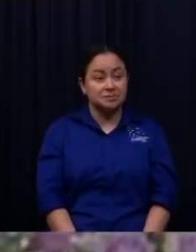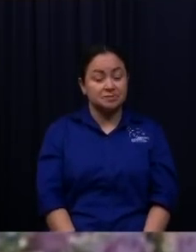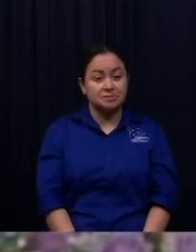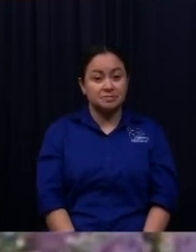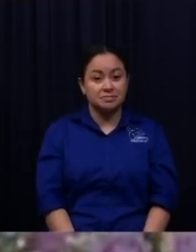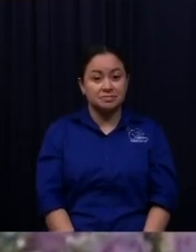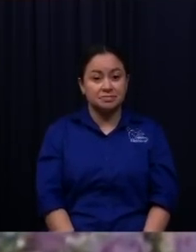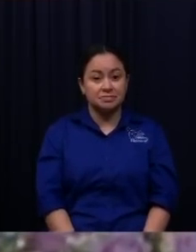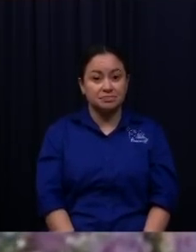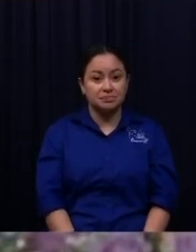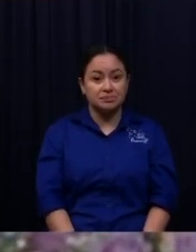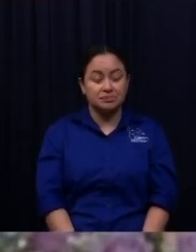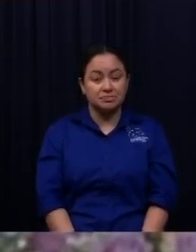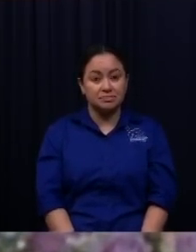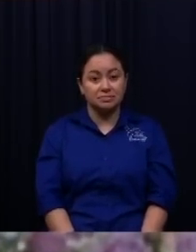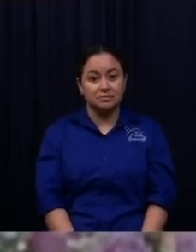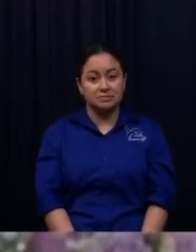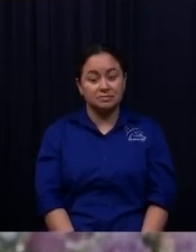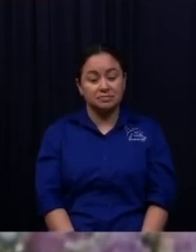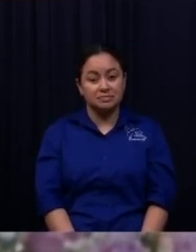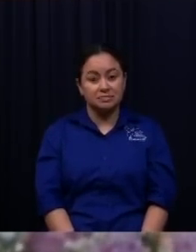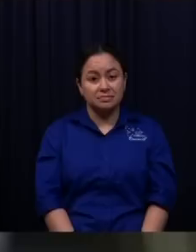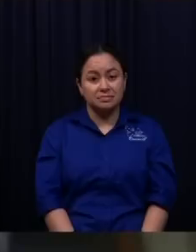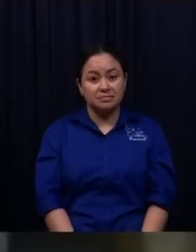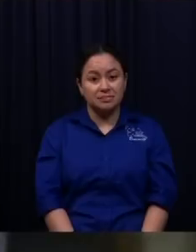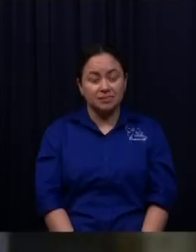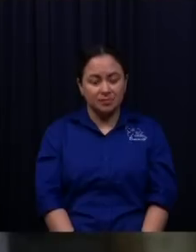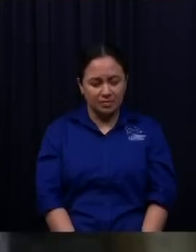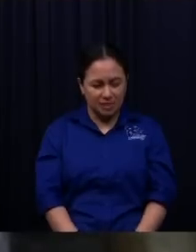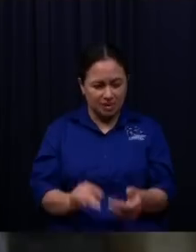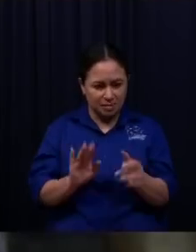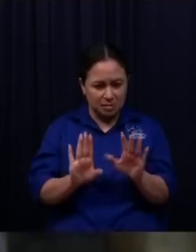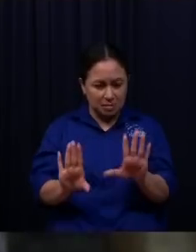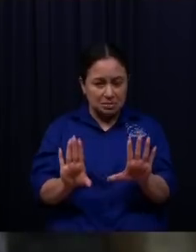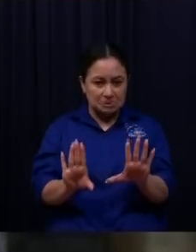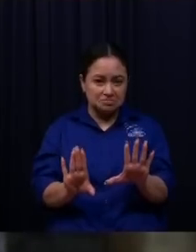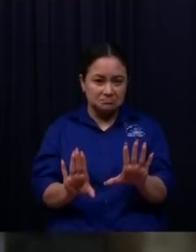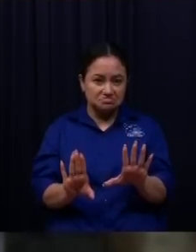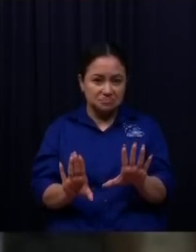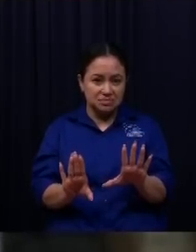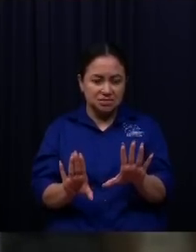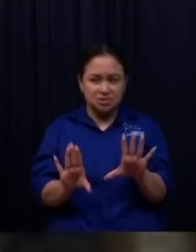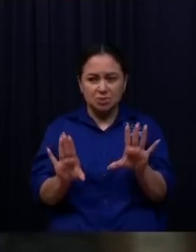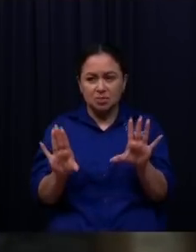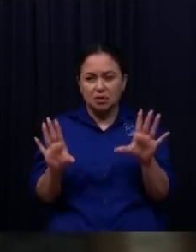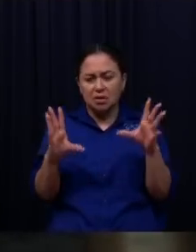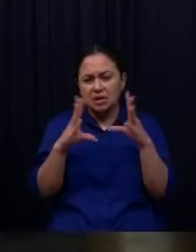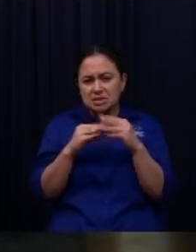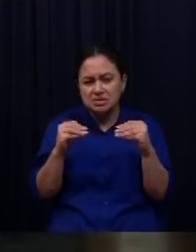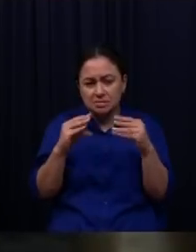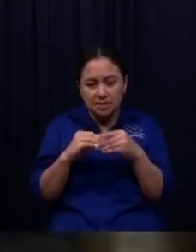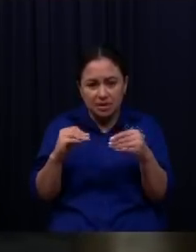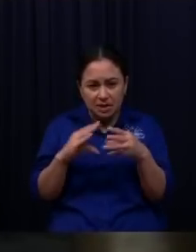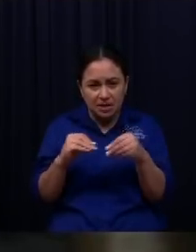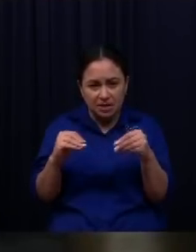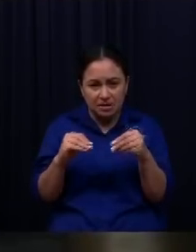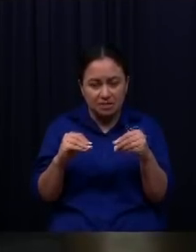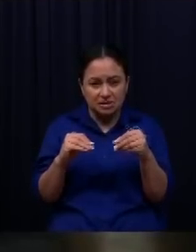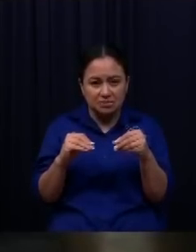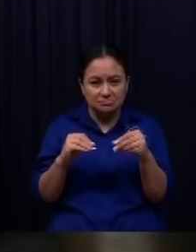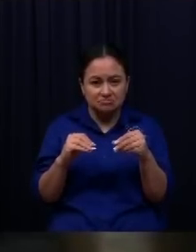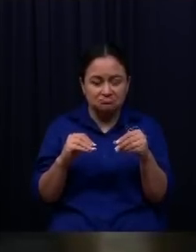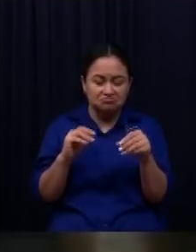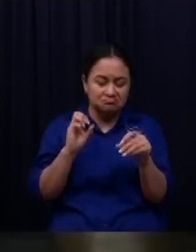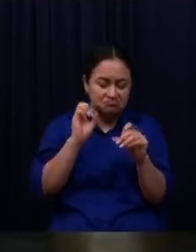Yo no sé si es anecdótico esto que le voy a contar, pero me sirvió para entender el planteamiento que estaba haciendo